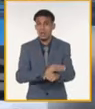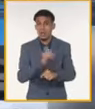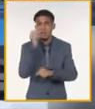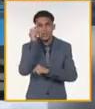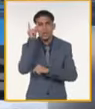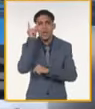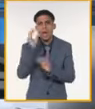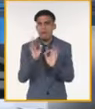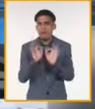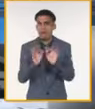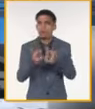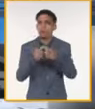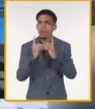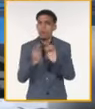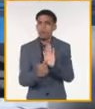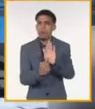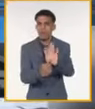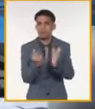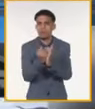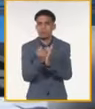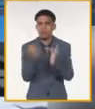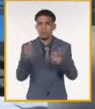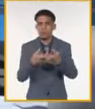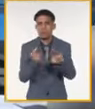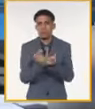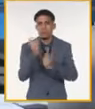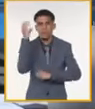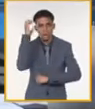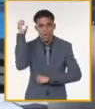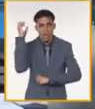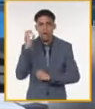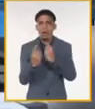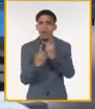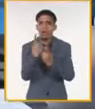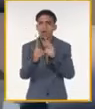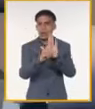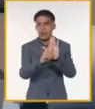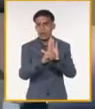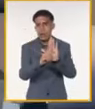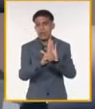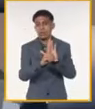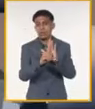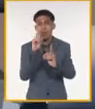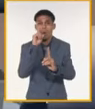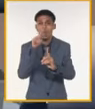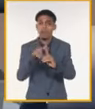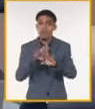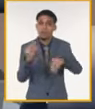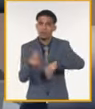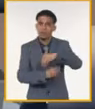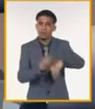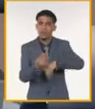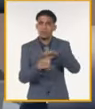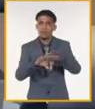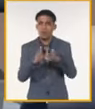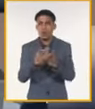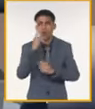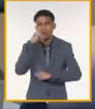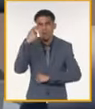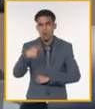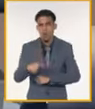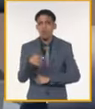legislativa para presentar a la aprobación del Consejo de estado estos decretos leyes con vistas actualizar las disposiciones jurídicas para los